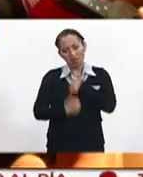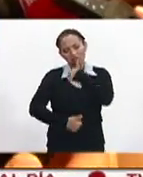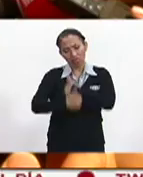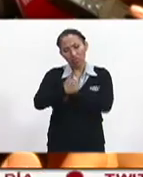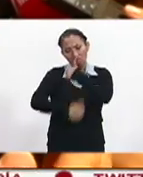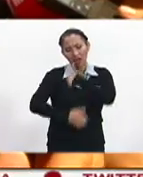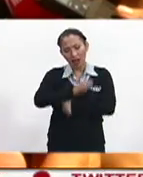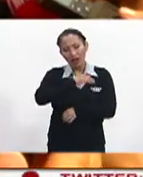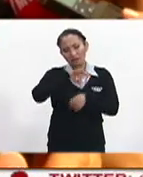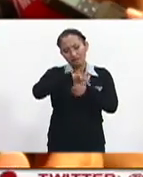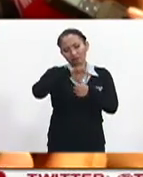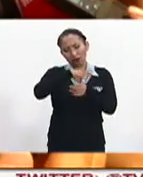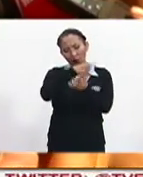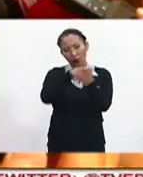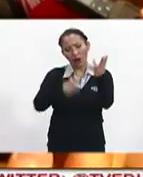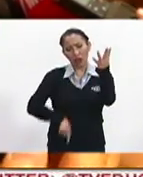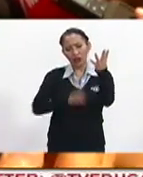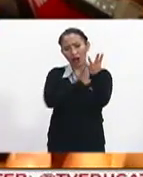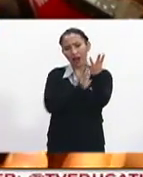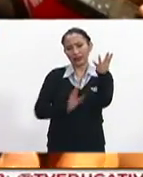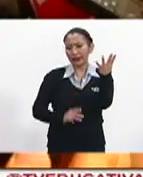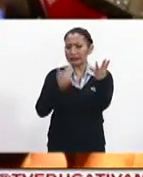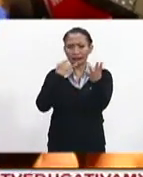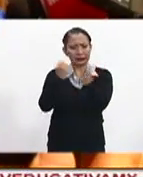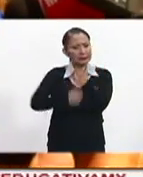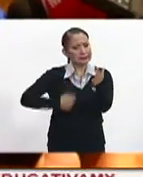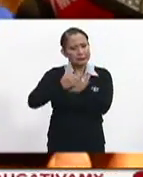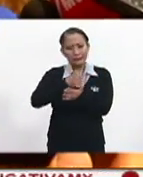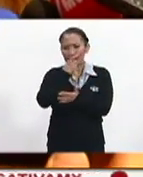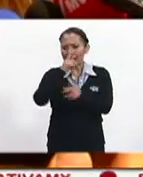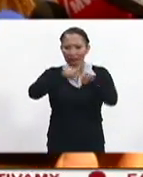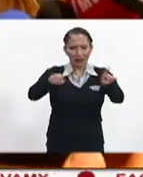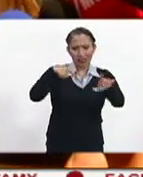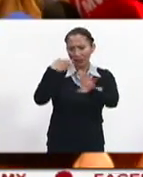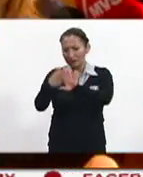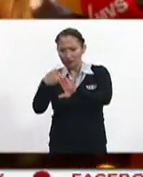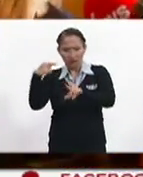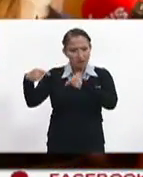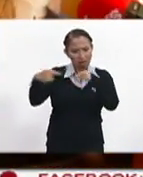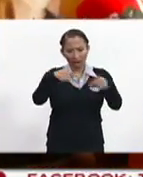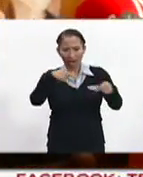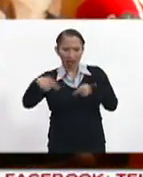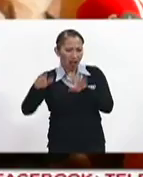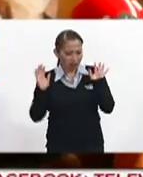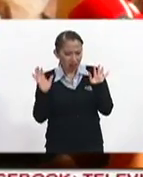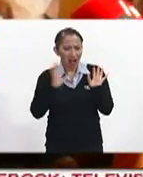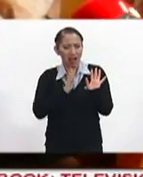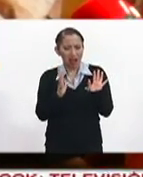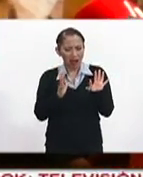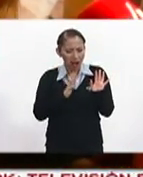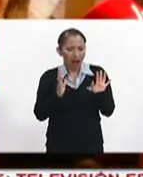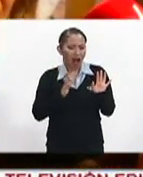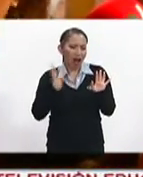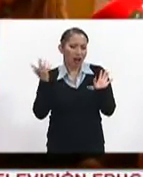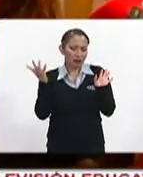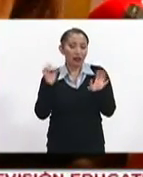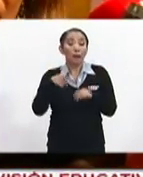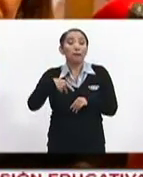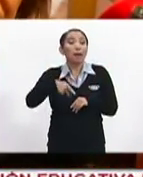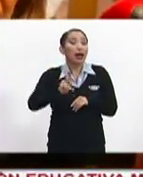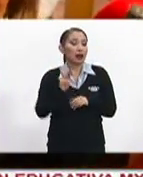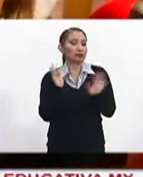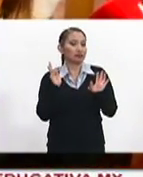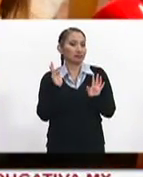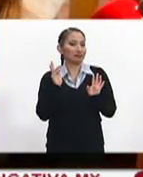los 4 candidatos estamos constantemente diciendo nuestras diferencias entre unos y en otros y hacemos los contrastes.